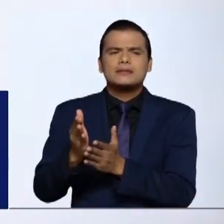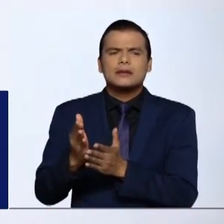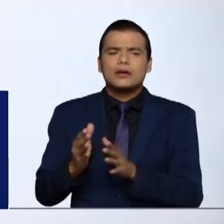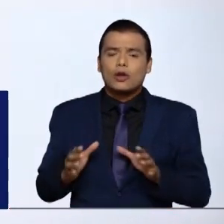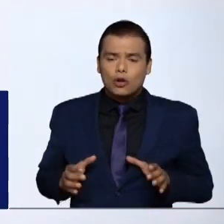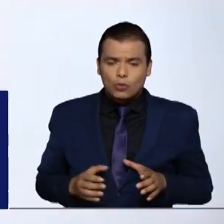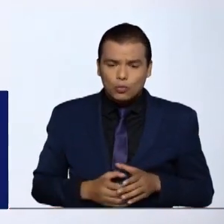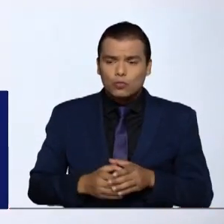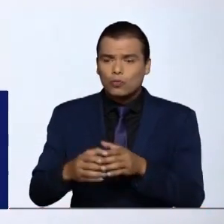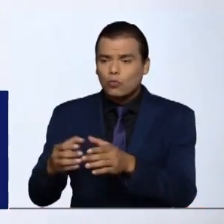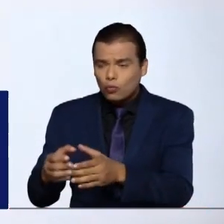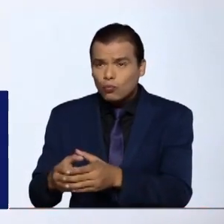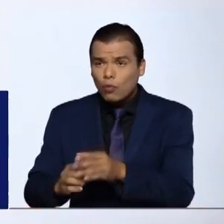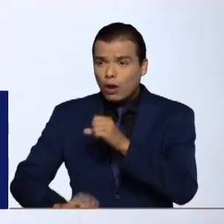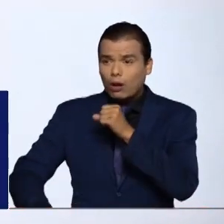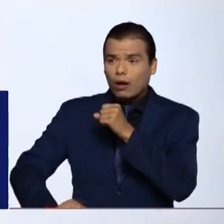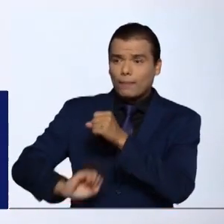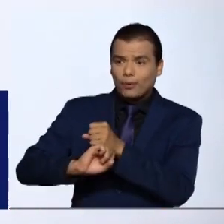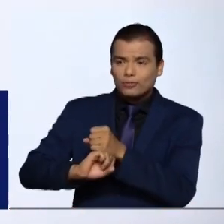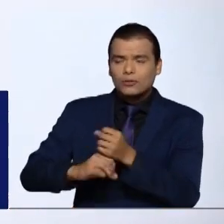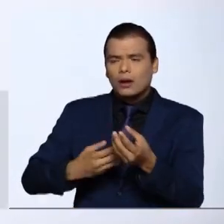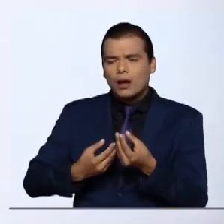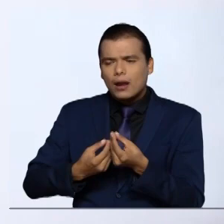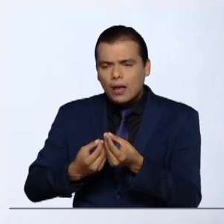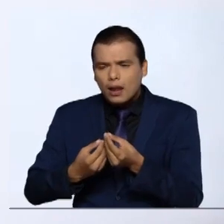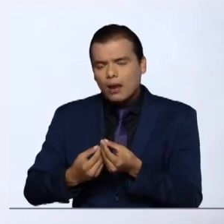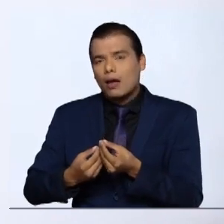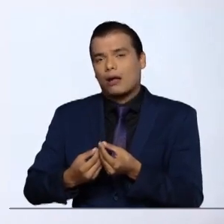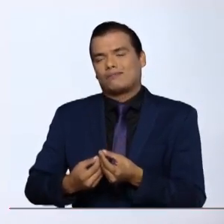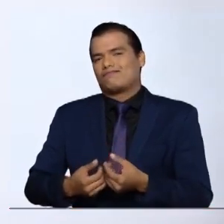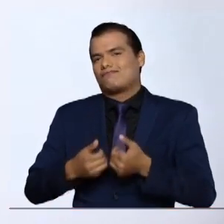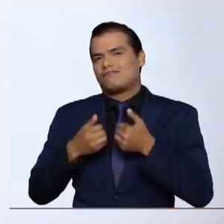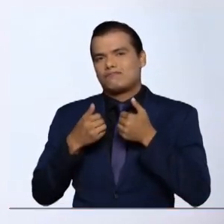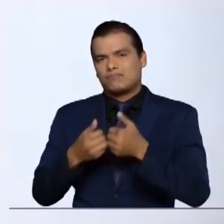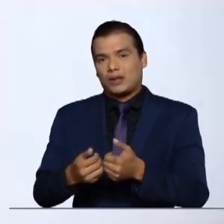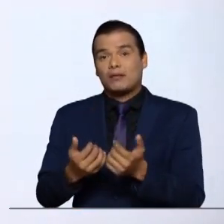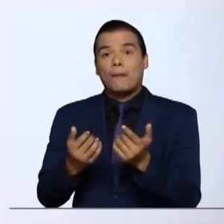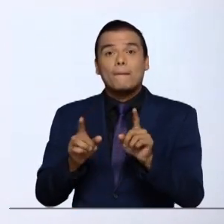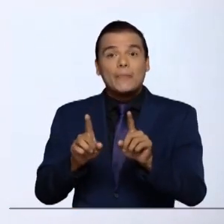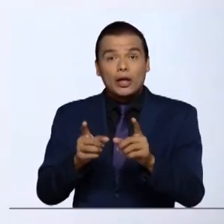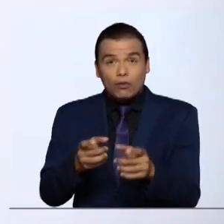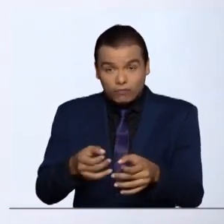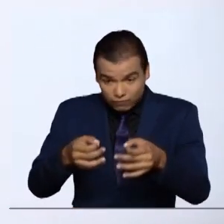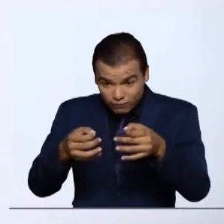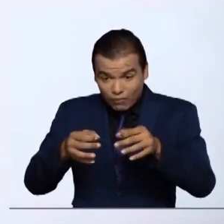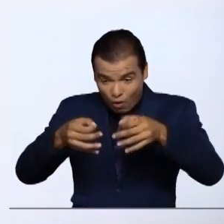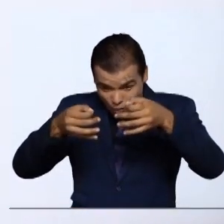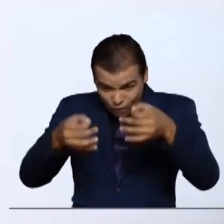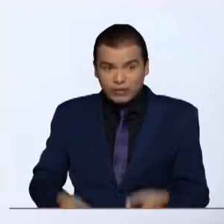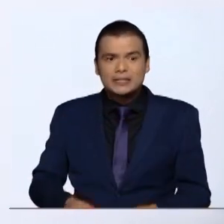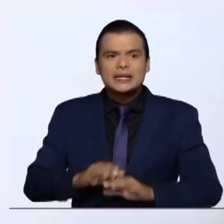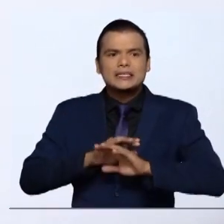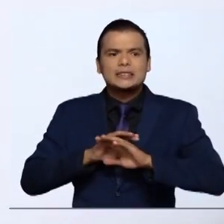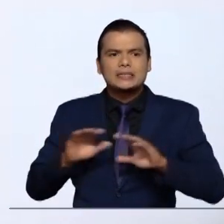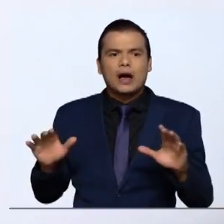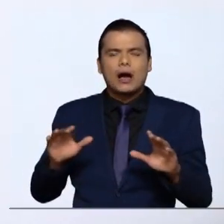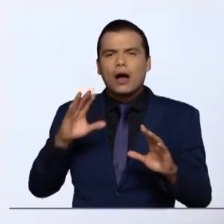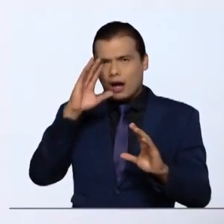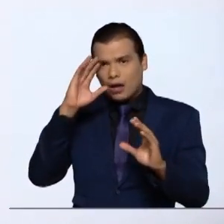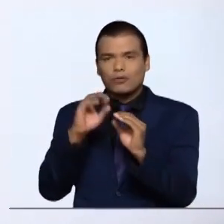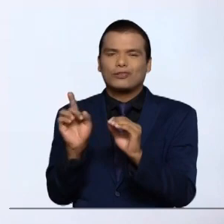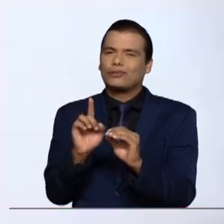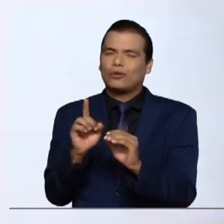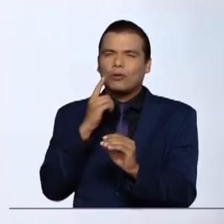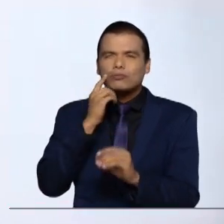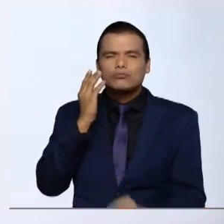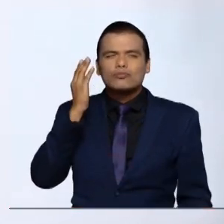grupos y estamos todavía en una fase exploratoria a modo de laboratorio. Estamos tratando de